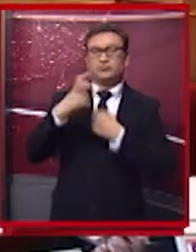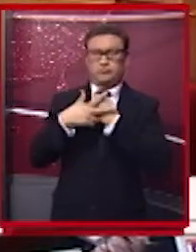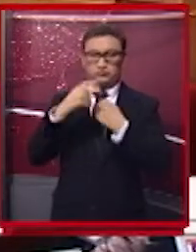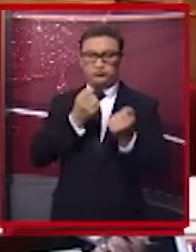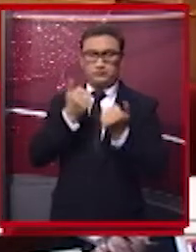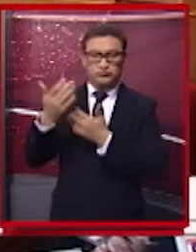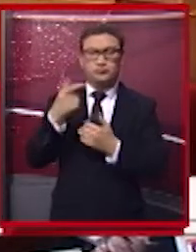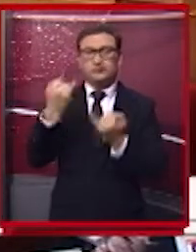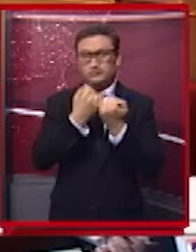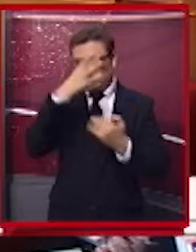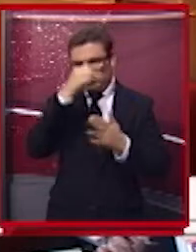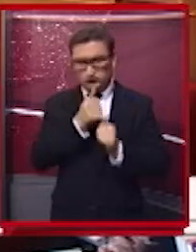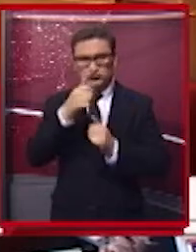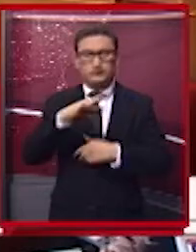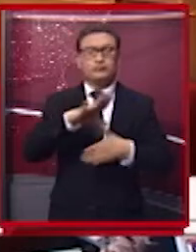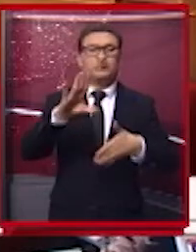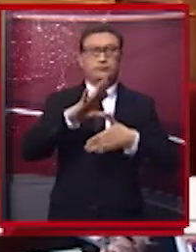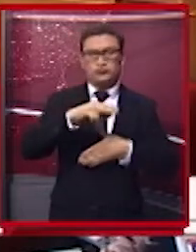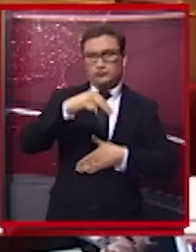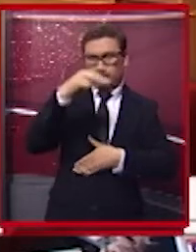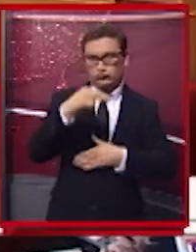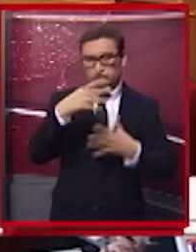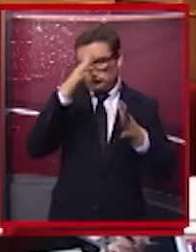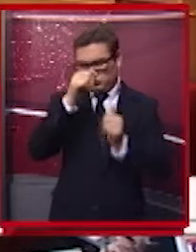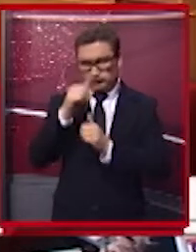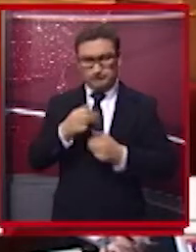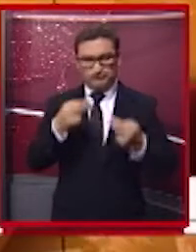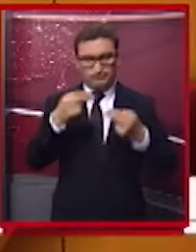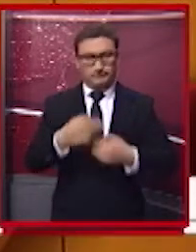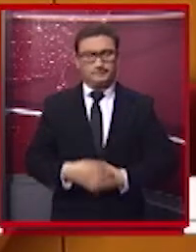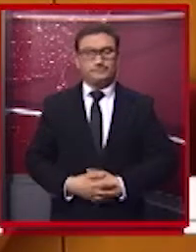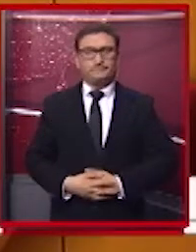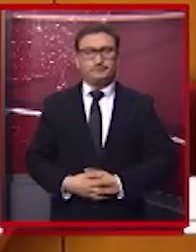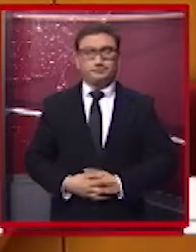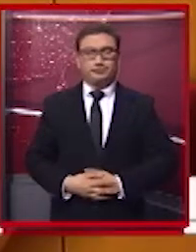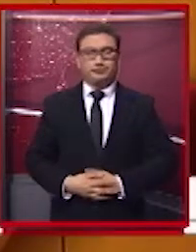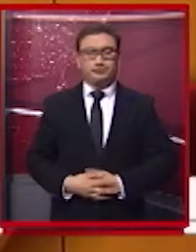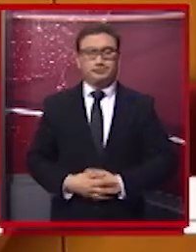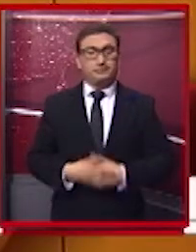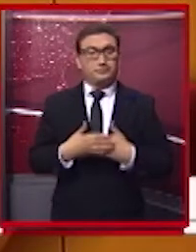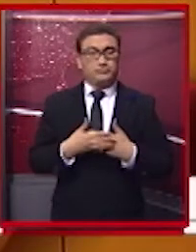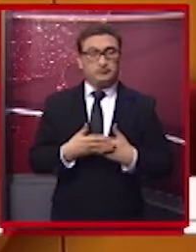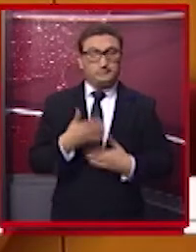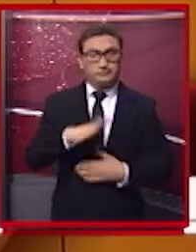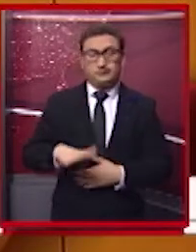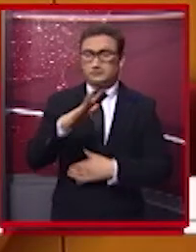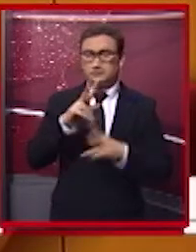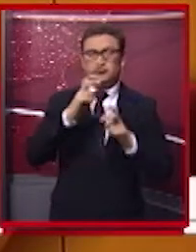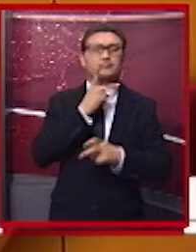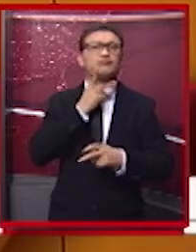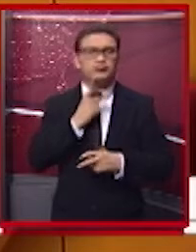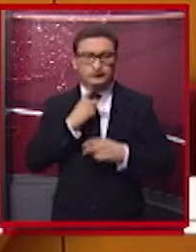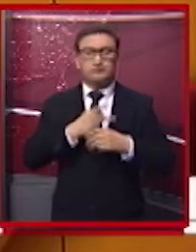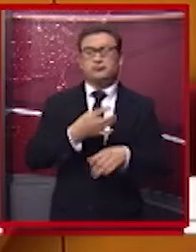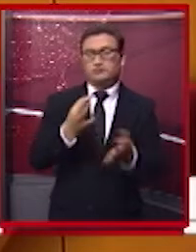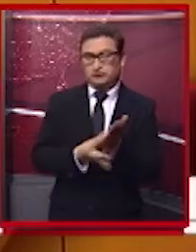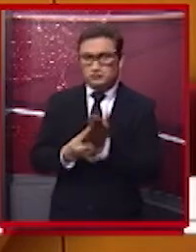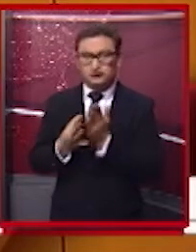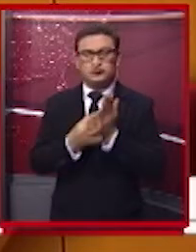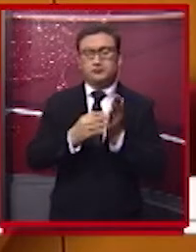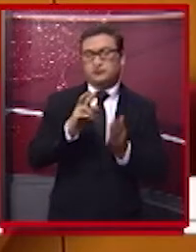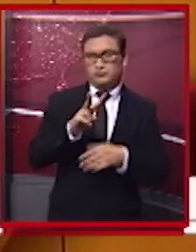acuerdo comercial de América del Norte. Que la regla de petroquímicos, la de acero, la de vidrio y fibra